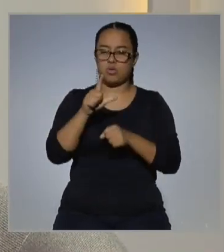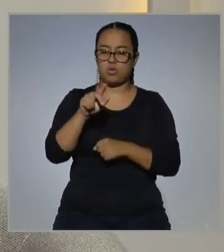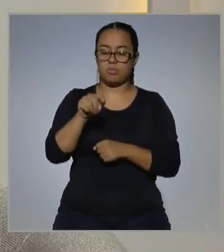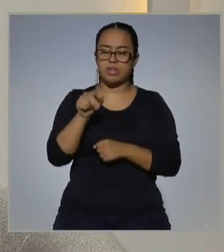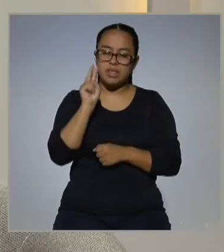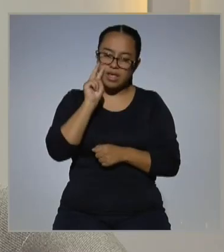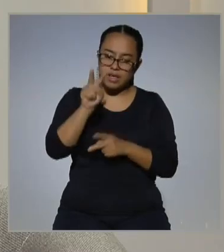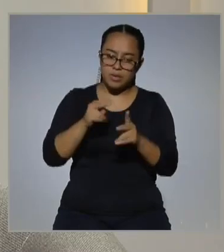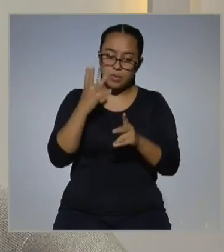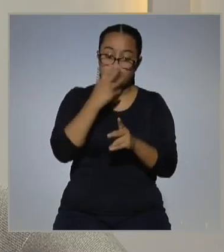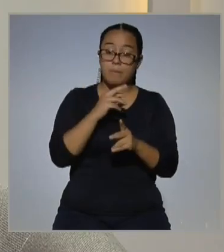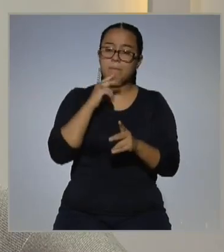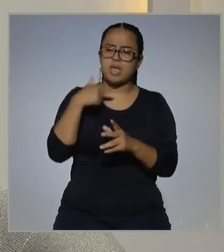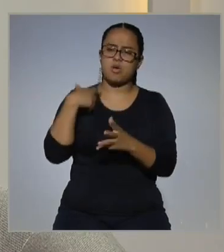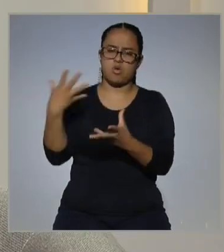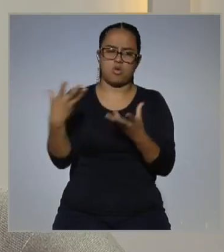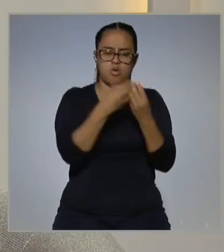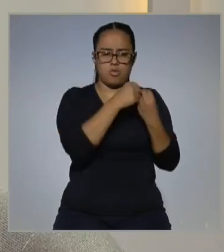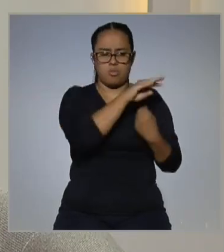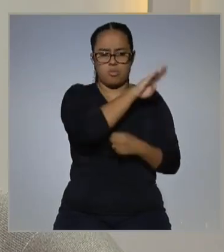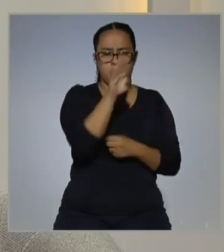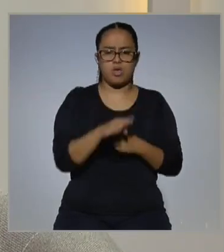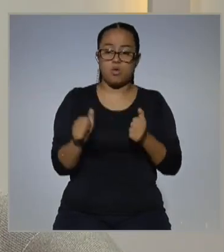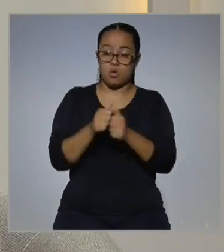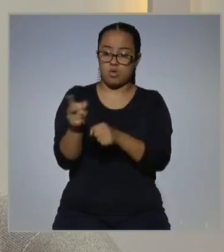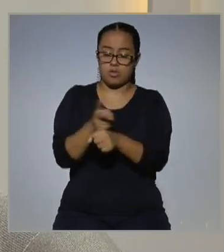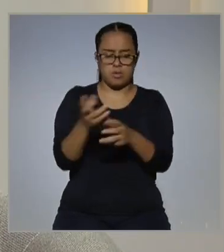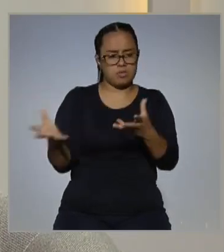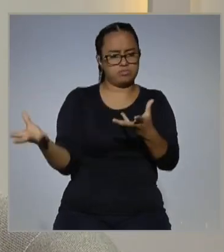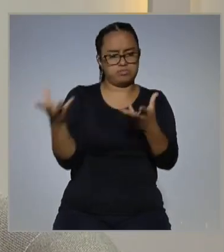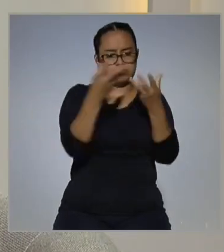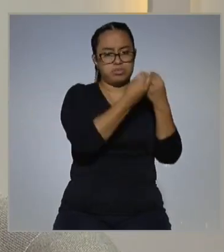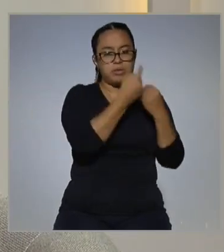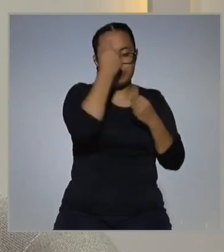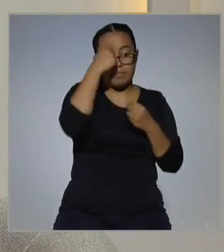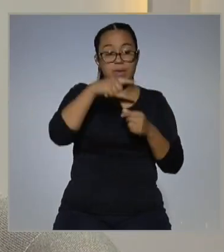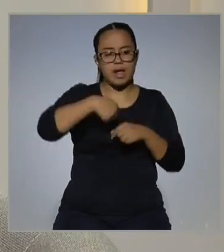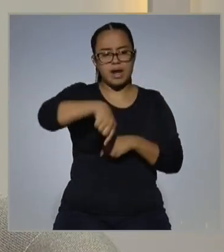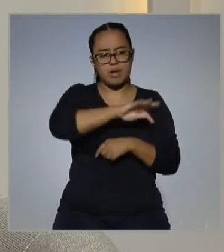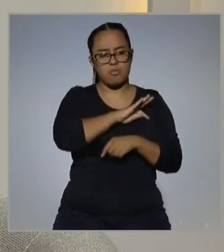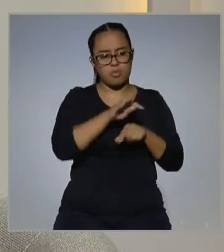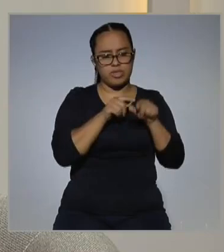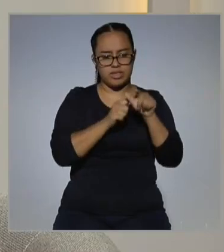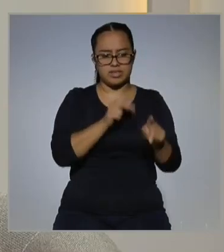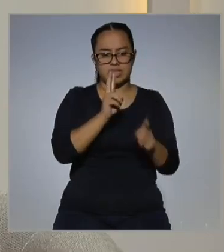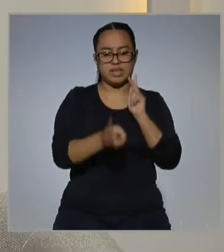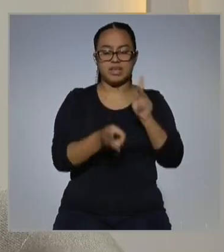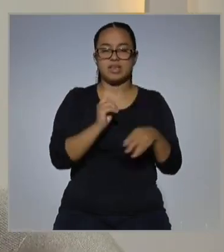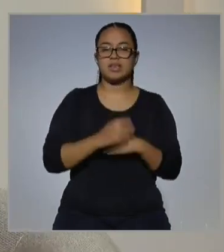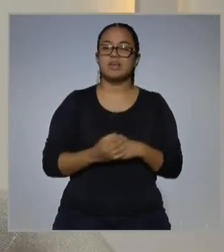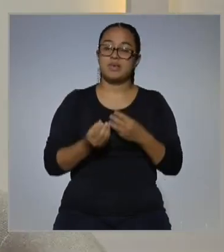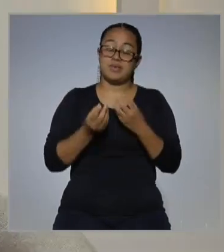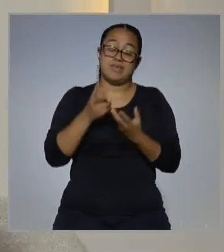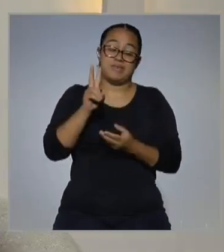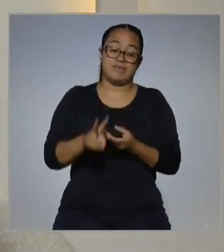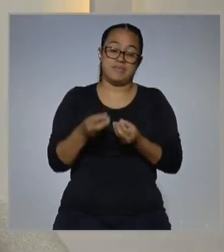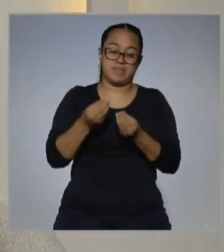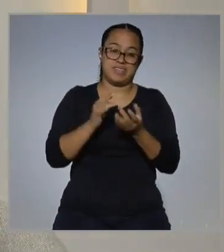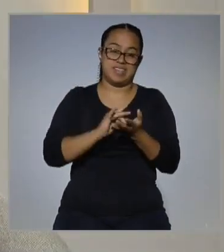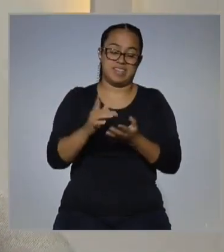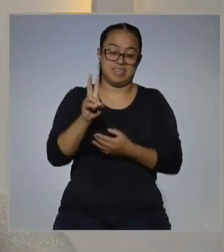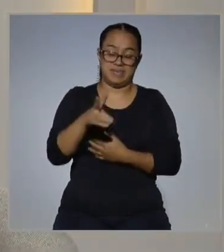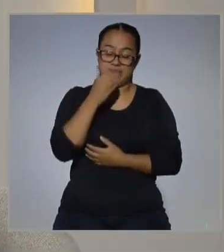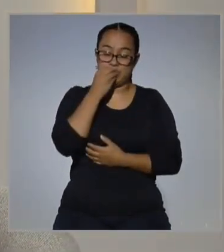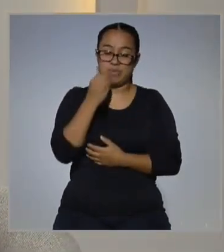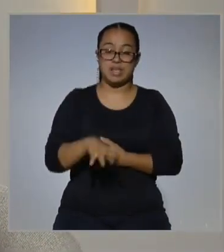que dijo, mejor me la llevo al más allá con todo y sus invitados para de mí seguir dialogando. Muchas gracias. Está increíble, ¿no?